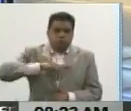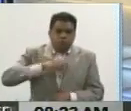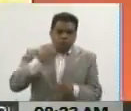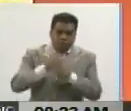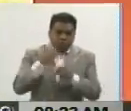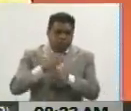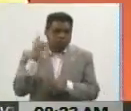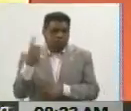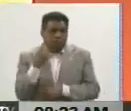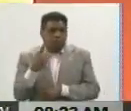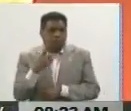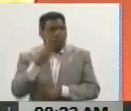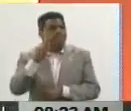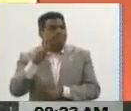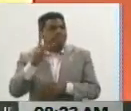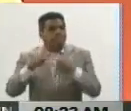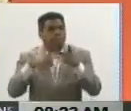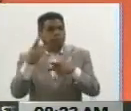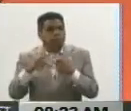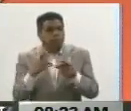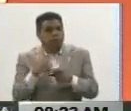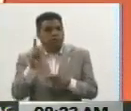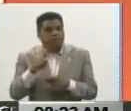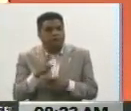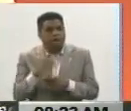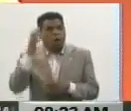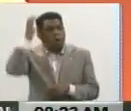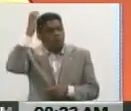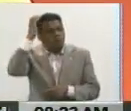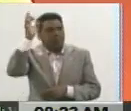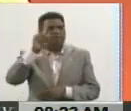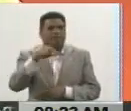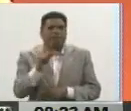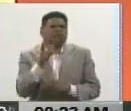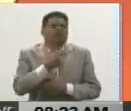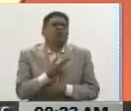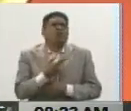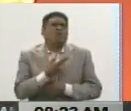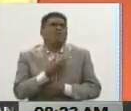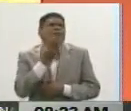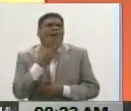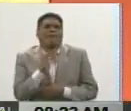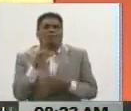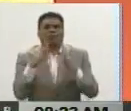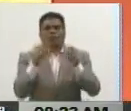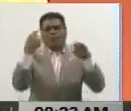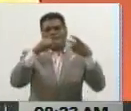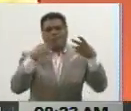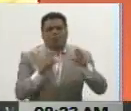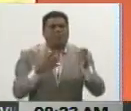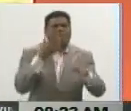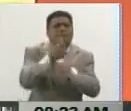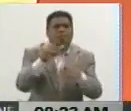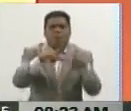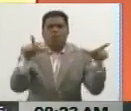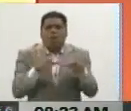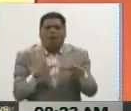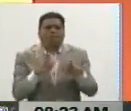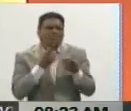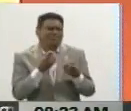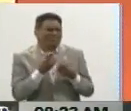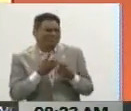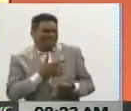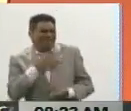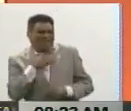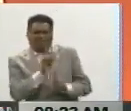productiva, sino de conciencia. Y nosotros llegar así con todas las herramientas no tiene sentido. Más bien que participen con nosotros en todo el esfuerzo que